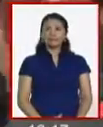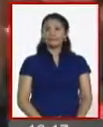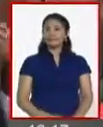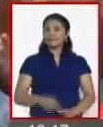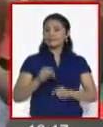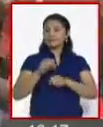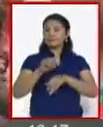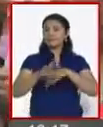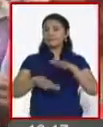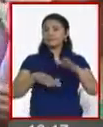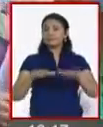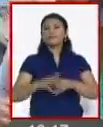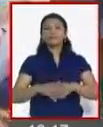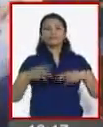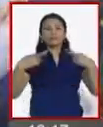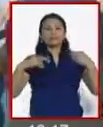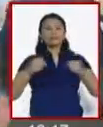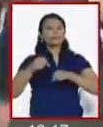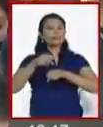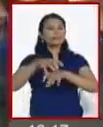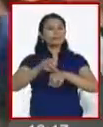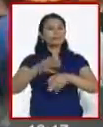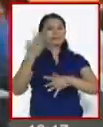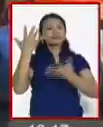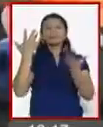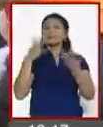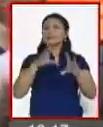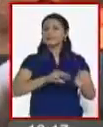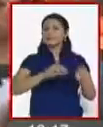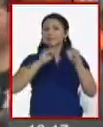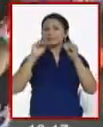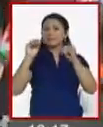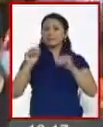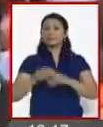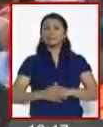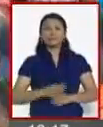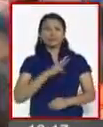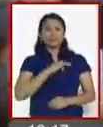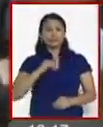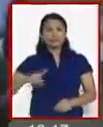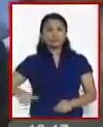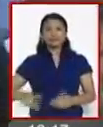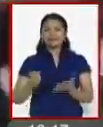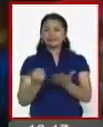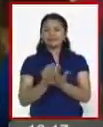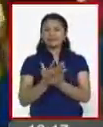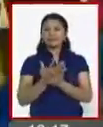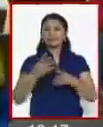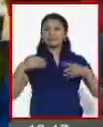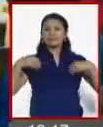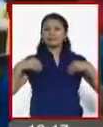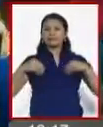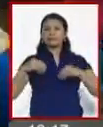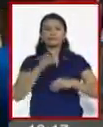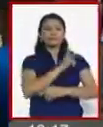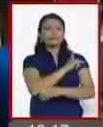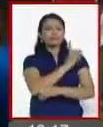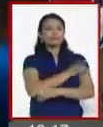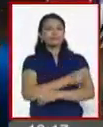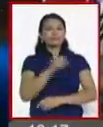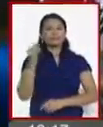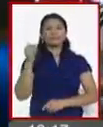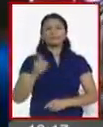Los ambulantes de La Ramada realizaron esta marcha en rechazo al traslado que pretende realizar con ellos el municipio al nuevo mercado del Distrito 10, ya